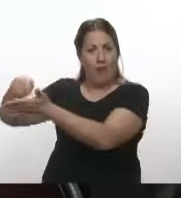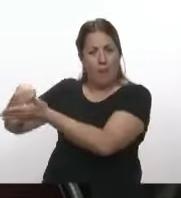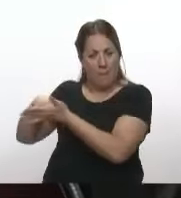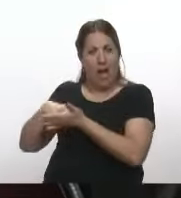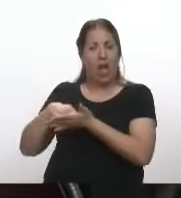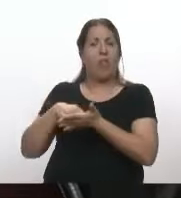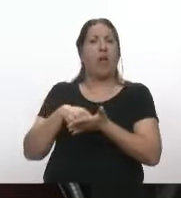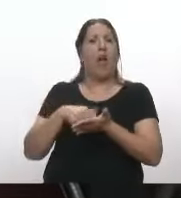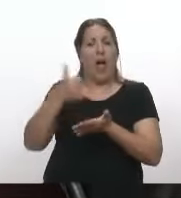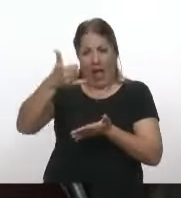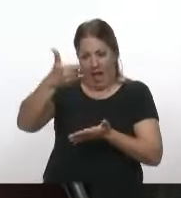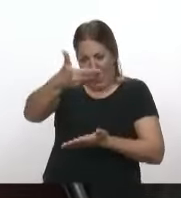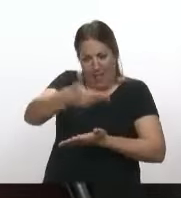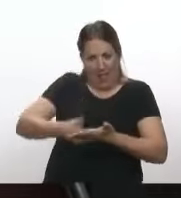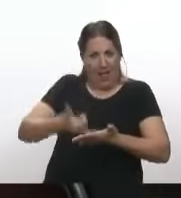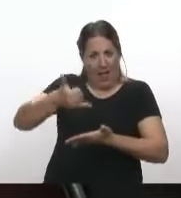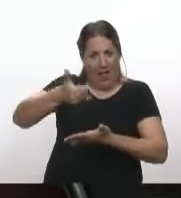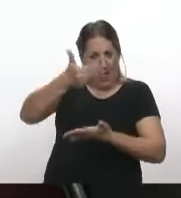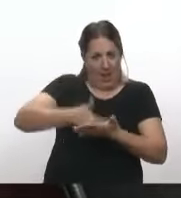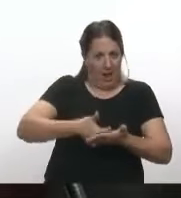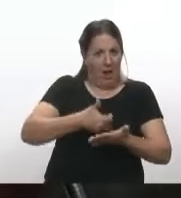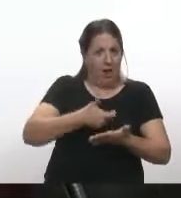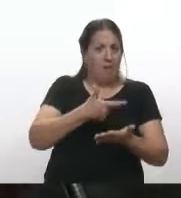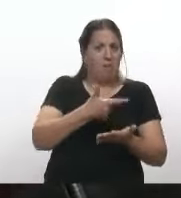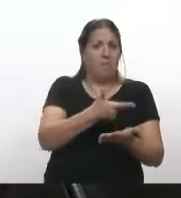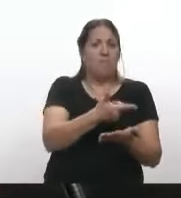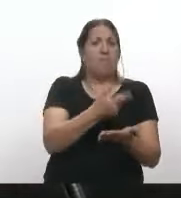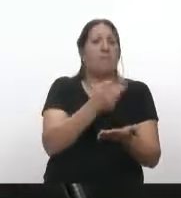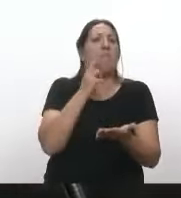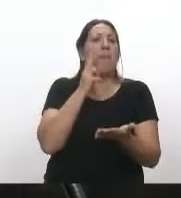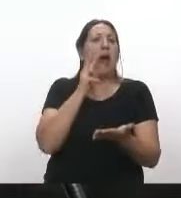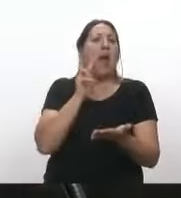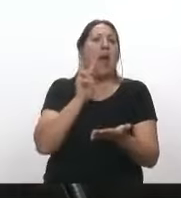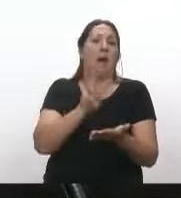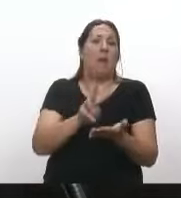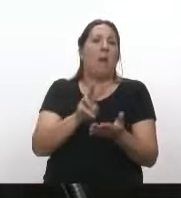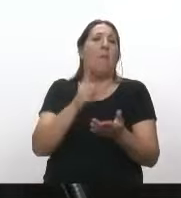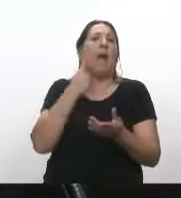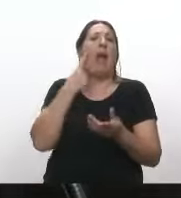de cada uno para que sea puesto en consideración.